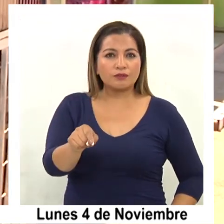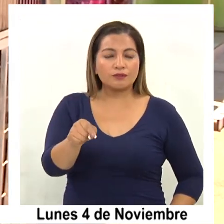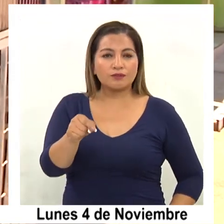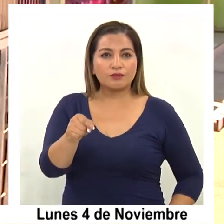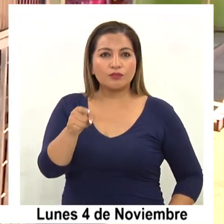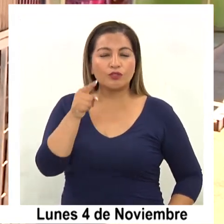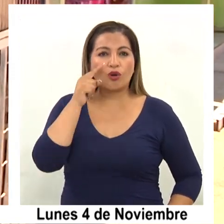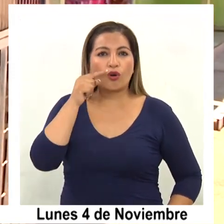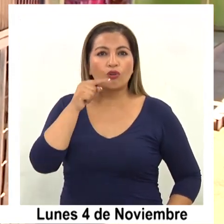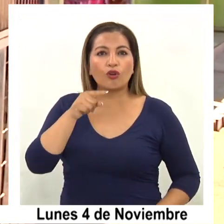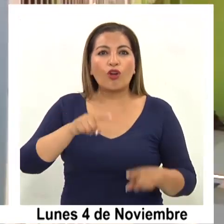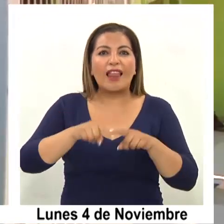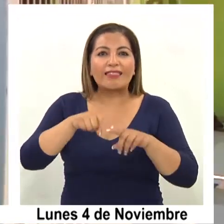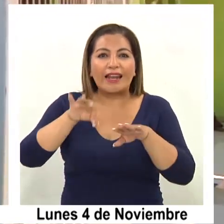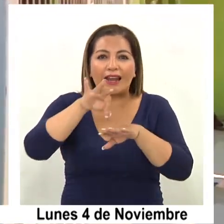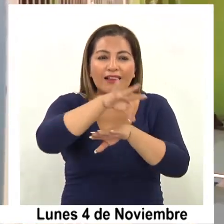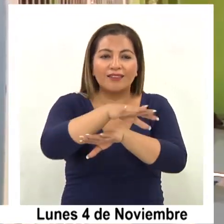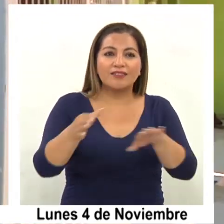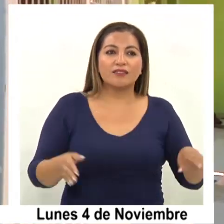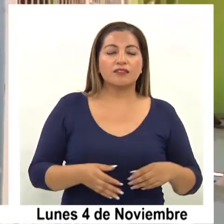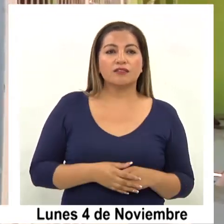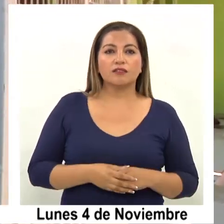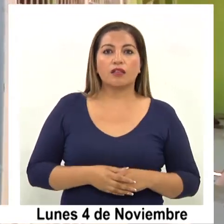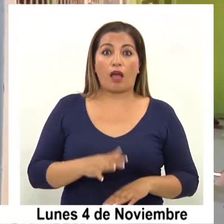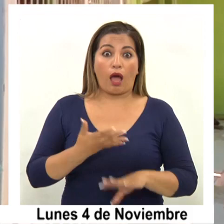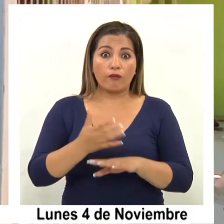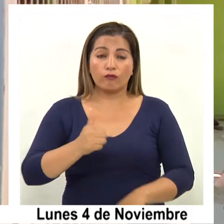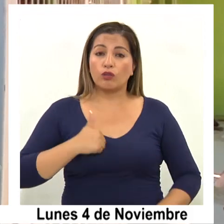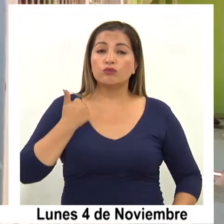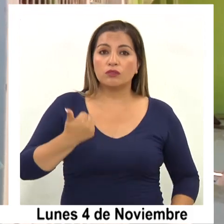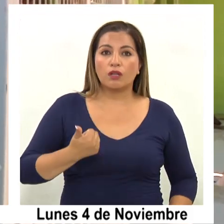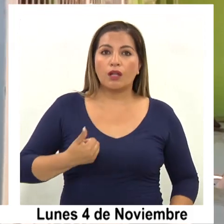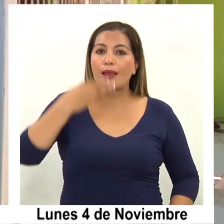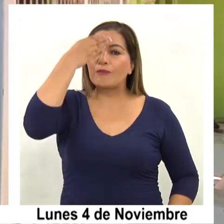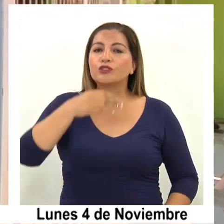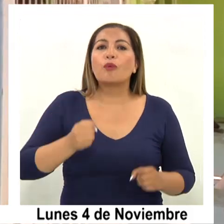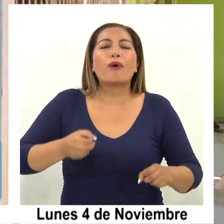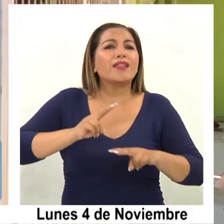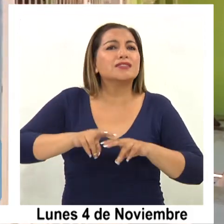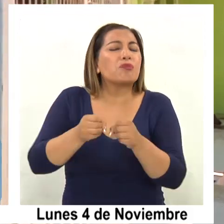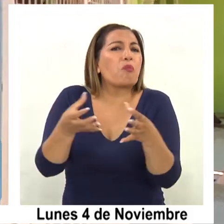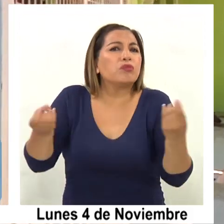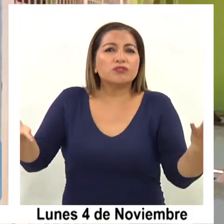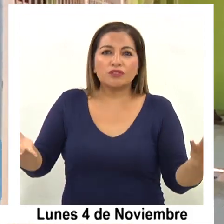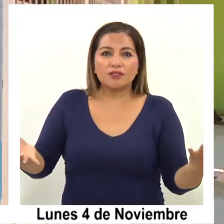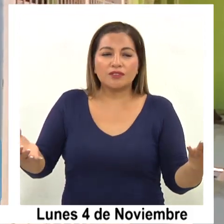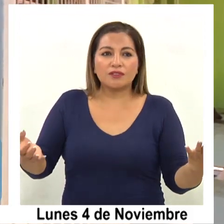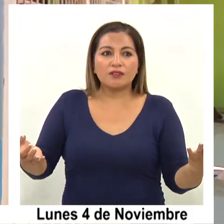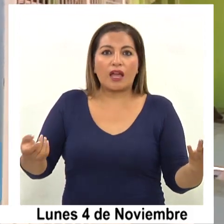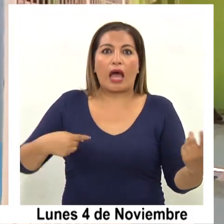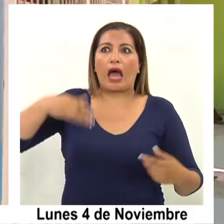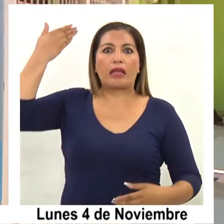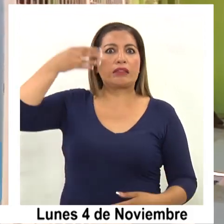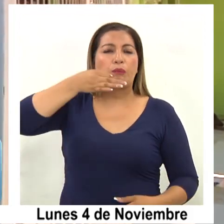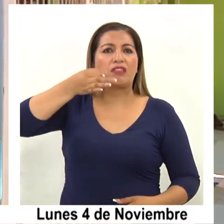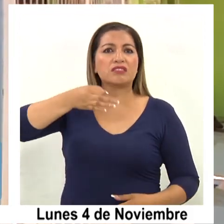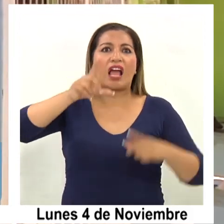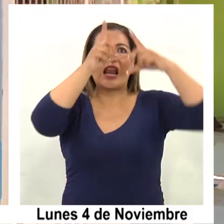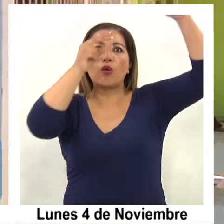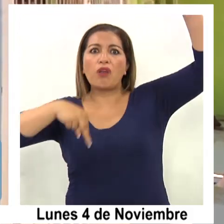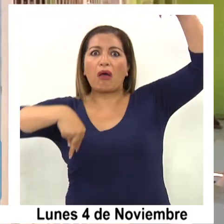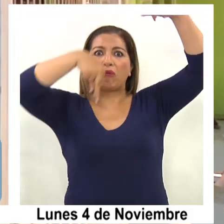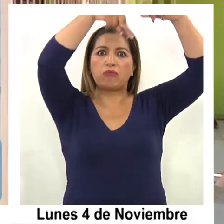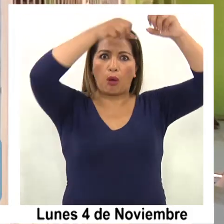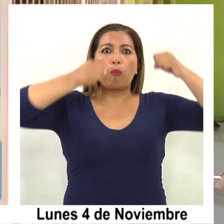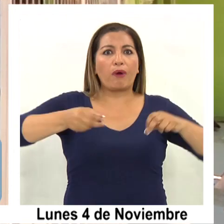cultivo. Se puede, cuando hay voluntad, el hombre puede hacer de todo. Si dicen que llegamos a la luna, podemos hacer